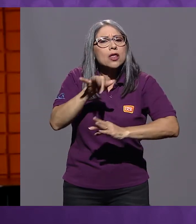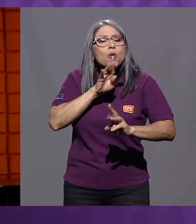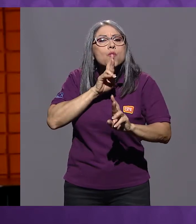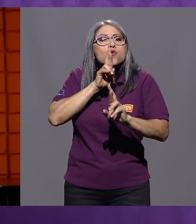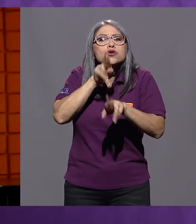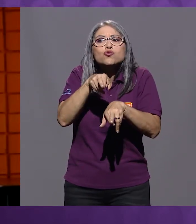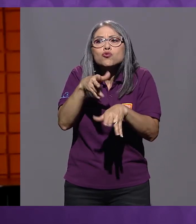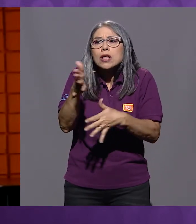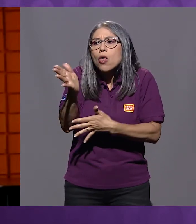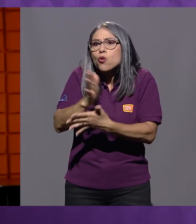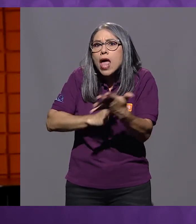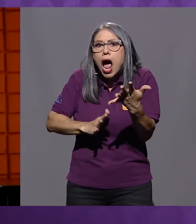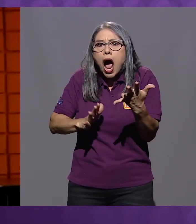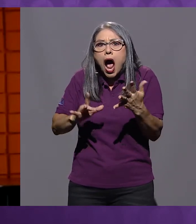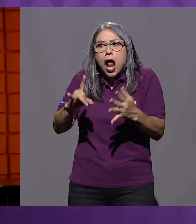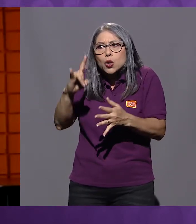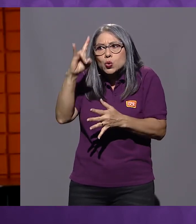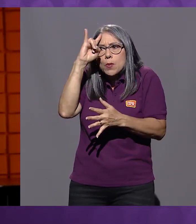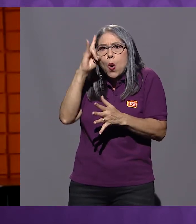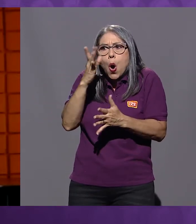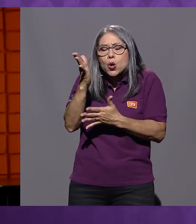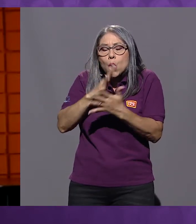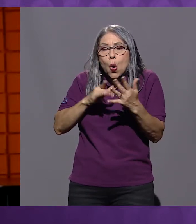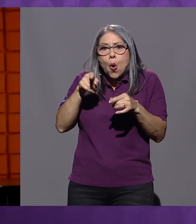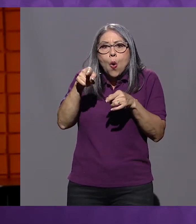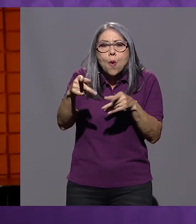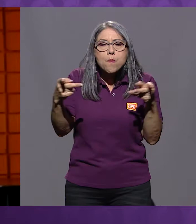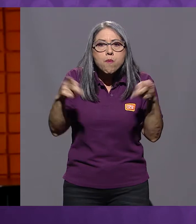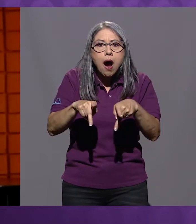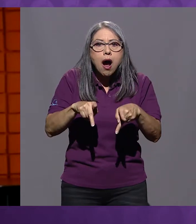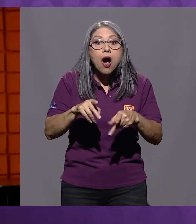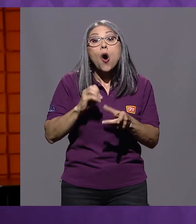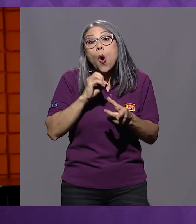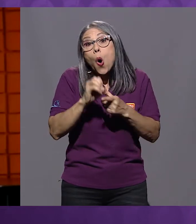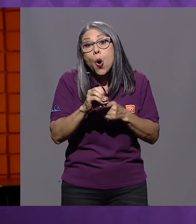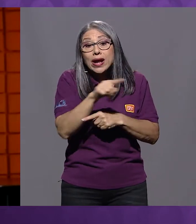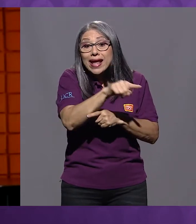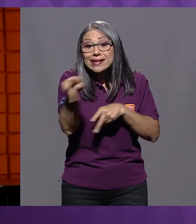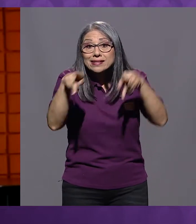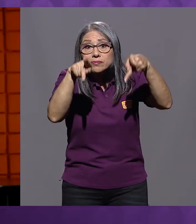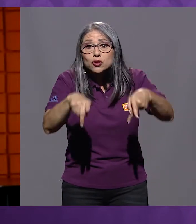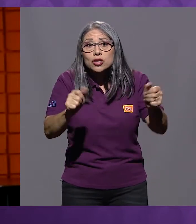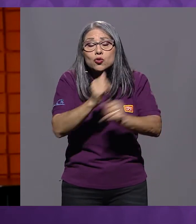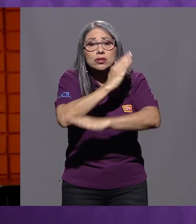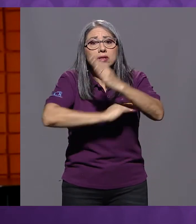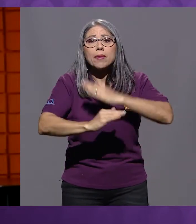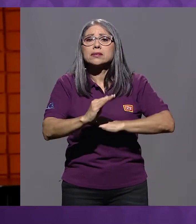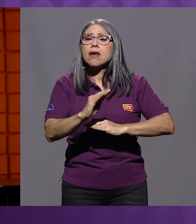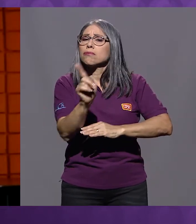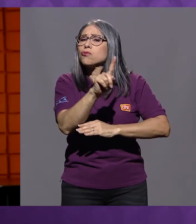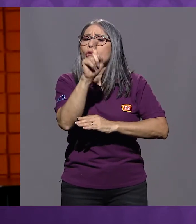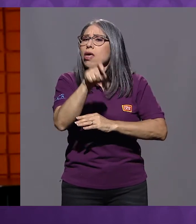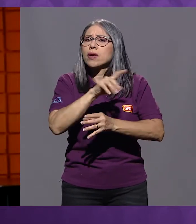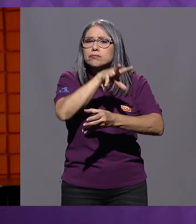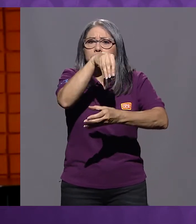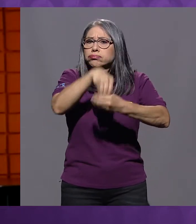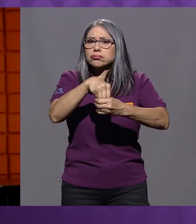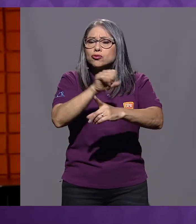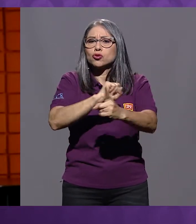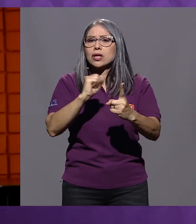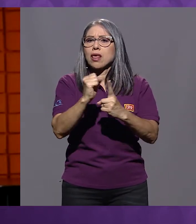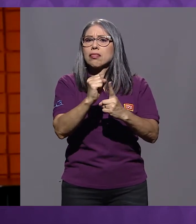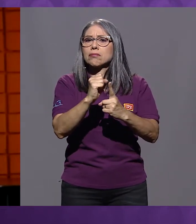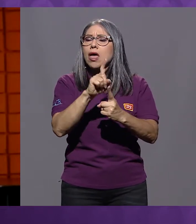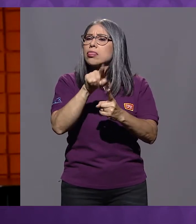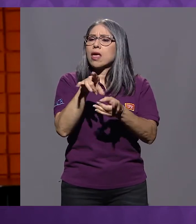efecto del demonio o que eran personas que no debían de estar en la sociedad y eran